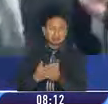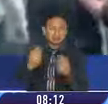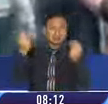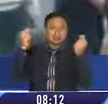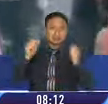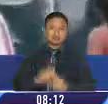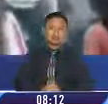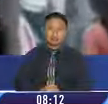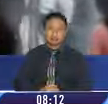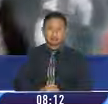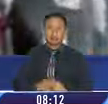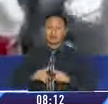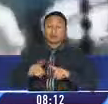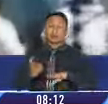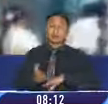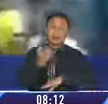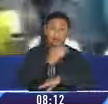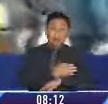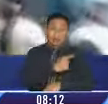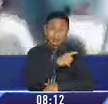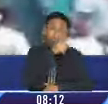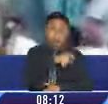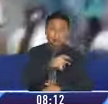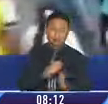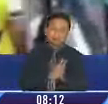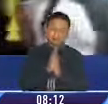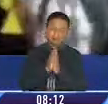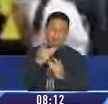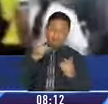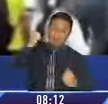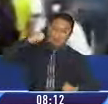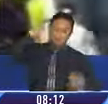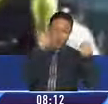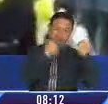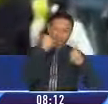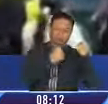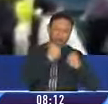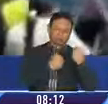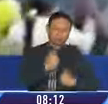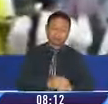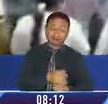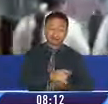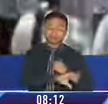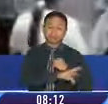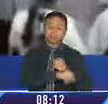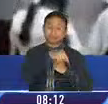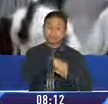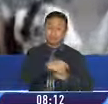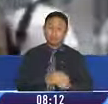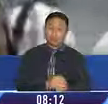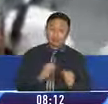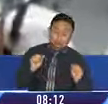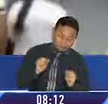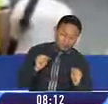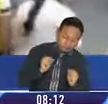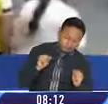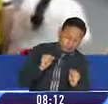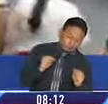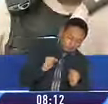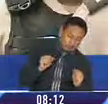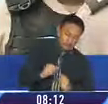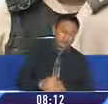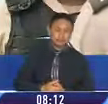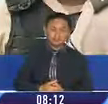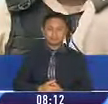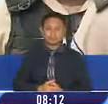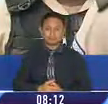ayudaron. Claro, pero antes de eso, la gente se dio gusto dando un escarmiento al delincuente que en el piso se quedó recibiendo la paliza.